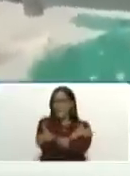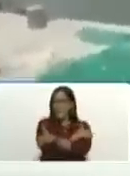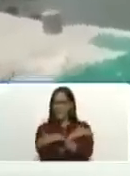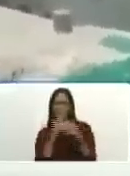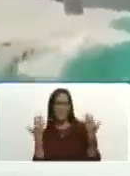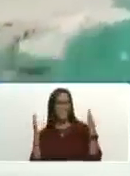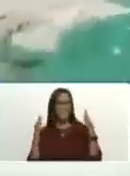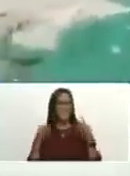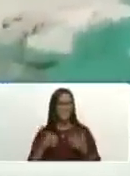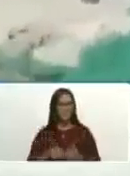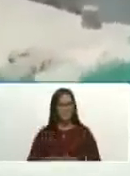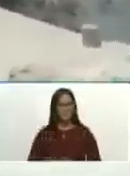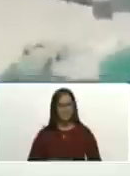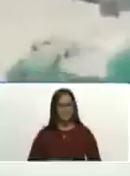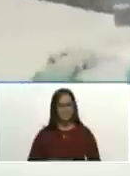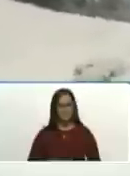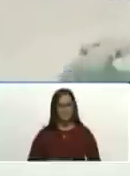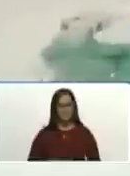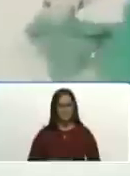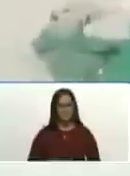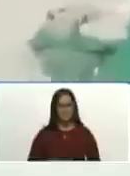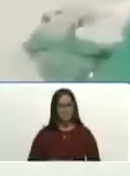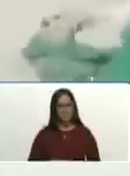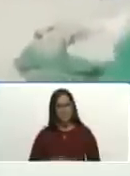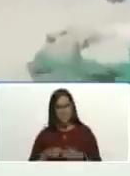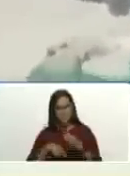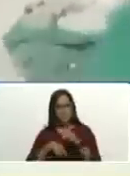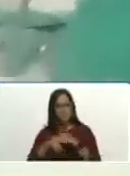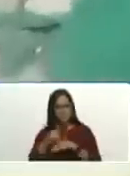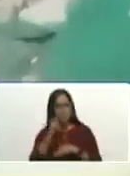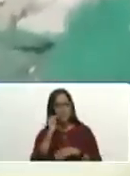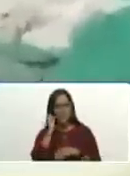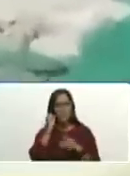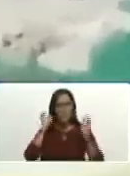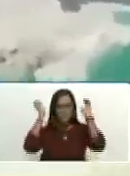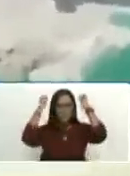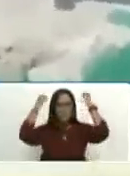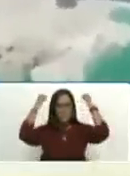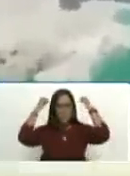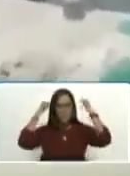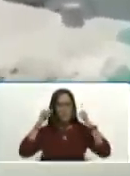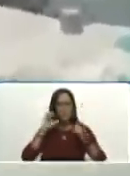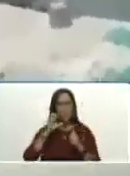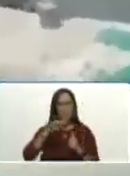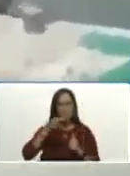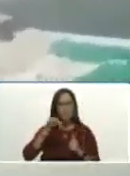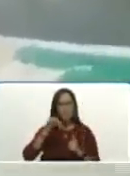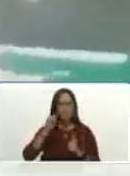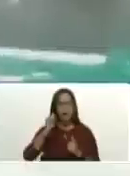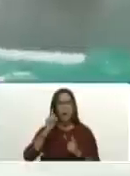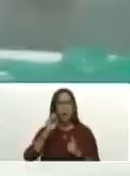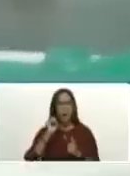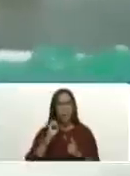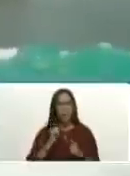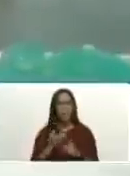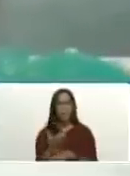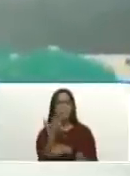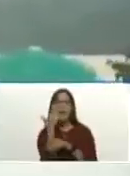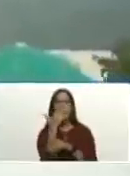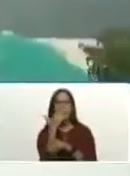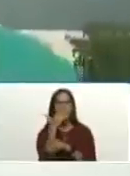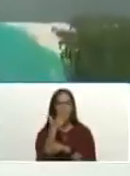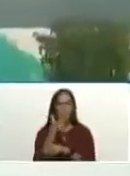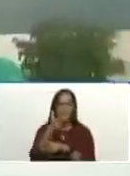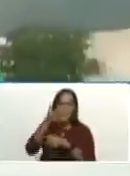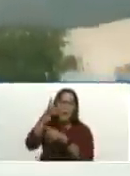aplausos. Y salió una muchacha miliciana de Chuao con una pistola 38 y le